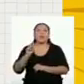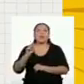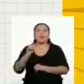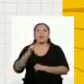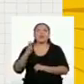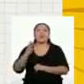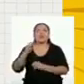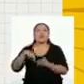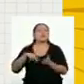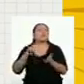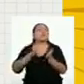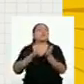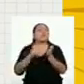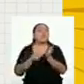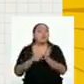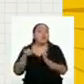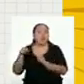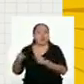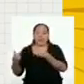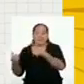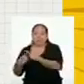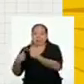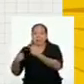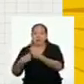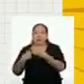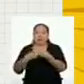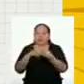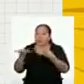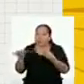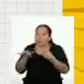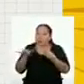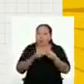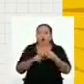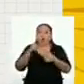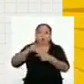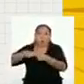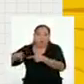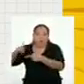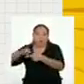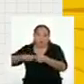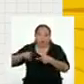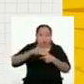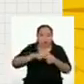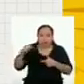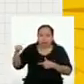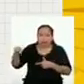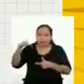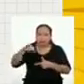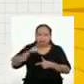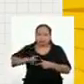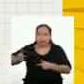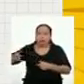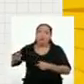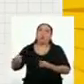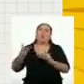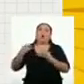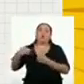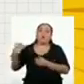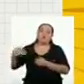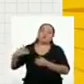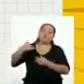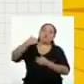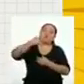¿Qué es la razón? Es esa multiplicación o división que hace que la progresión vaya creciendo o